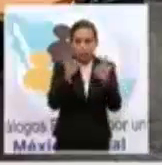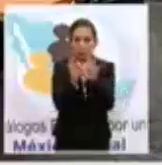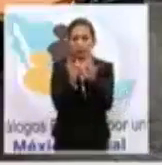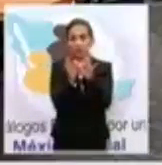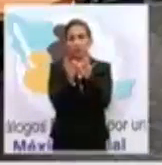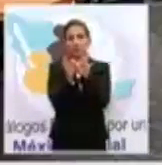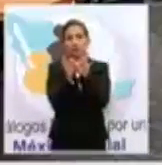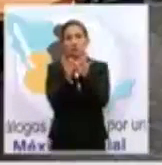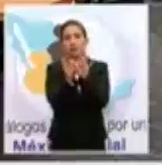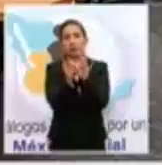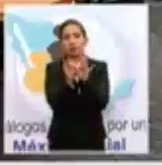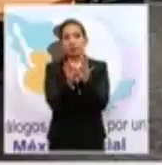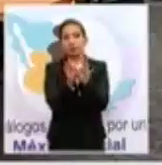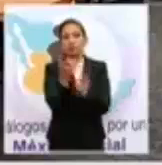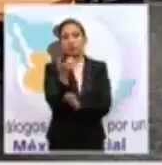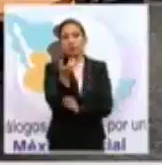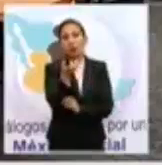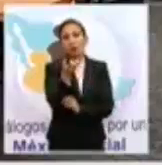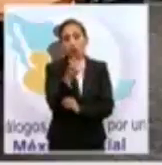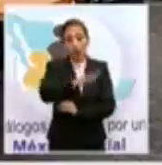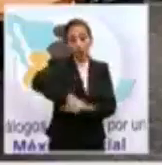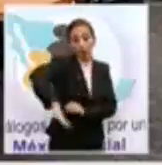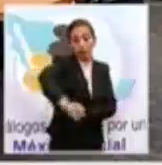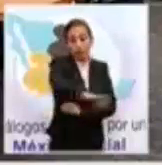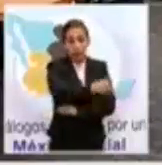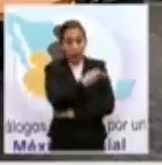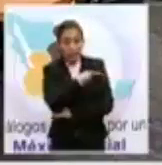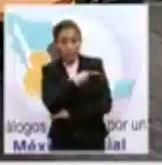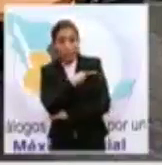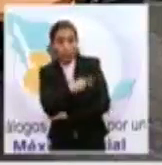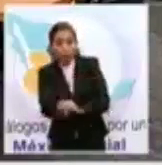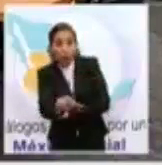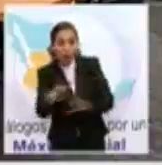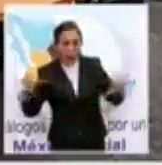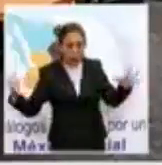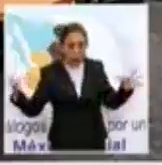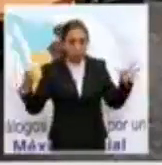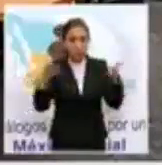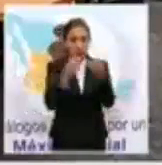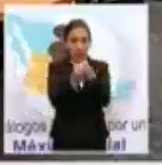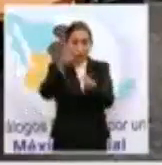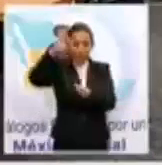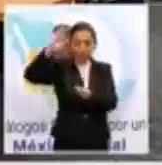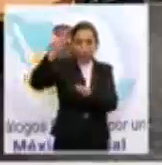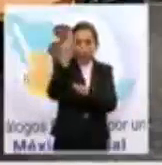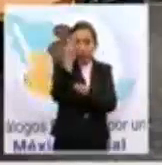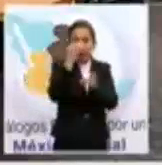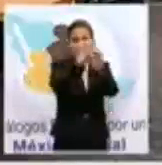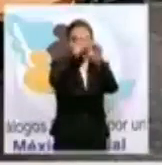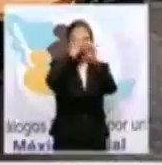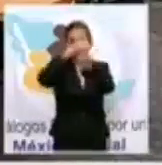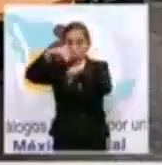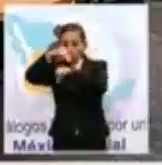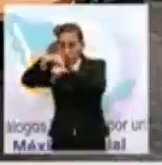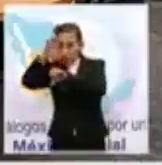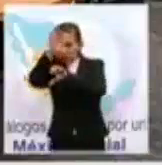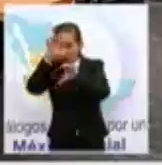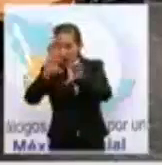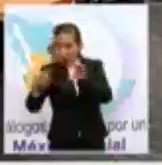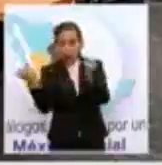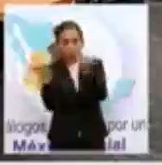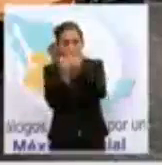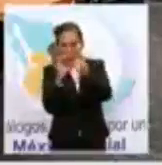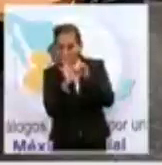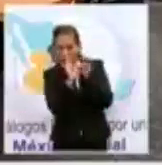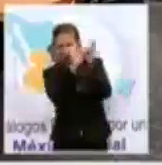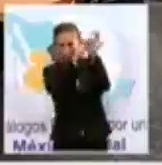que la población en pobreza a nivel de la Federación, de los estados y de los municipios sea la misma.